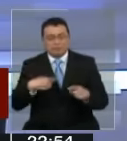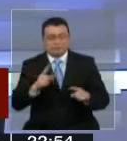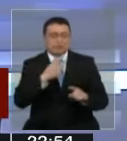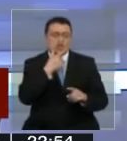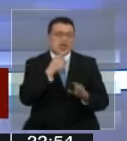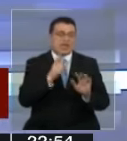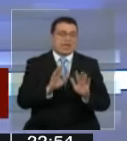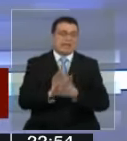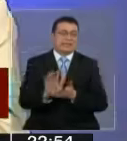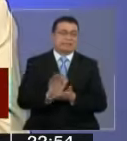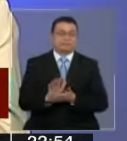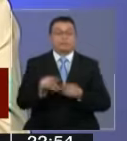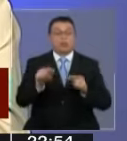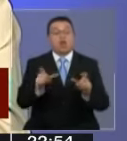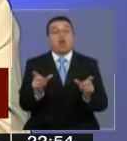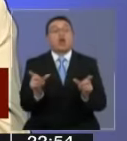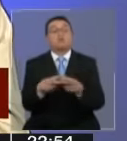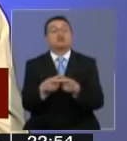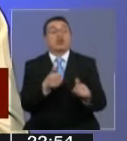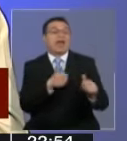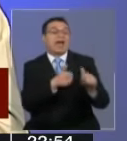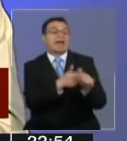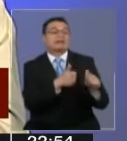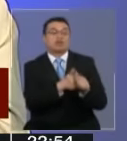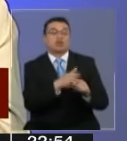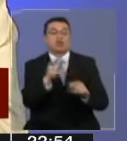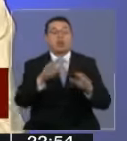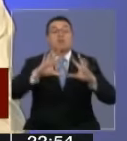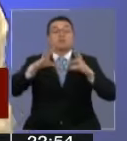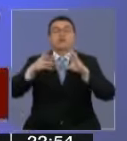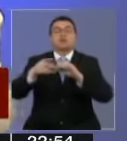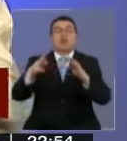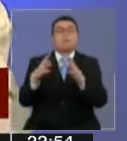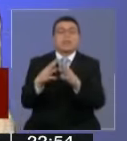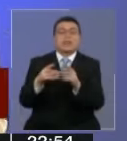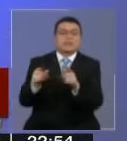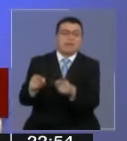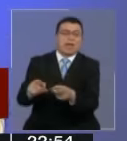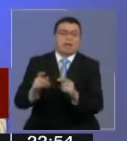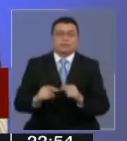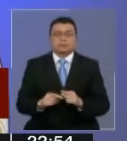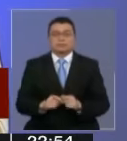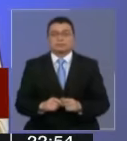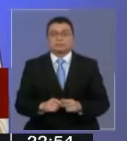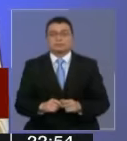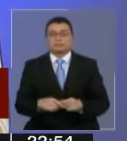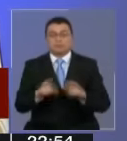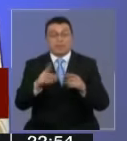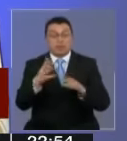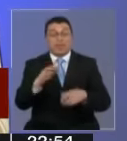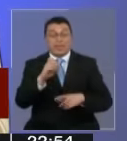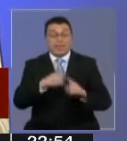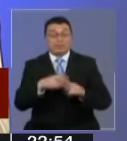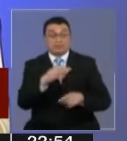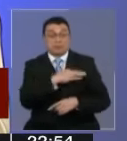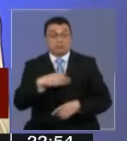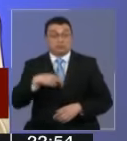nuestro vecino. ¿Por qué existen estas comisiones asesoras de políticos o al mundo militar? O sea, estamos hablando... Estaba la que pertenecía al exministro Francisco